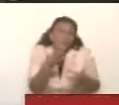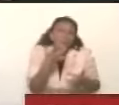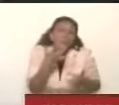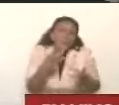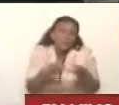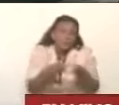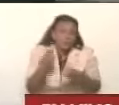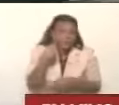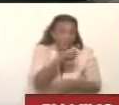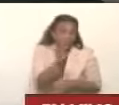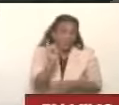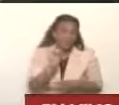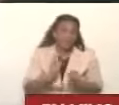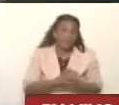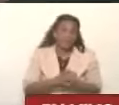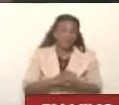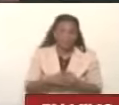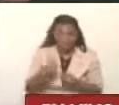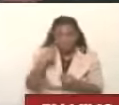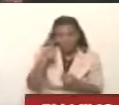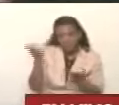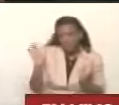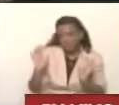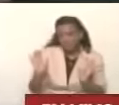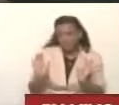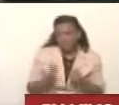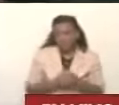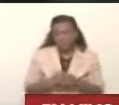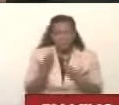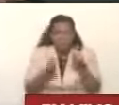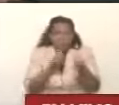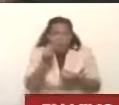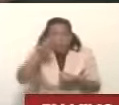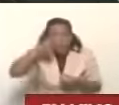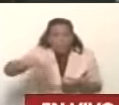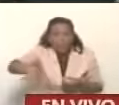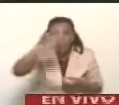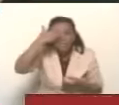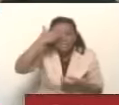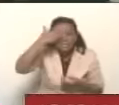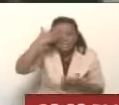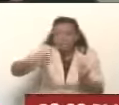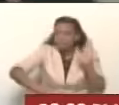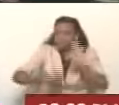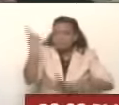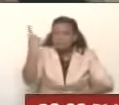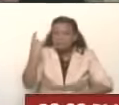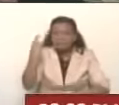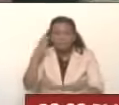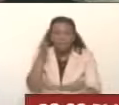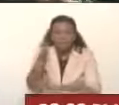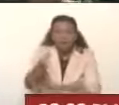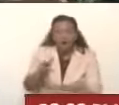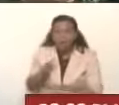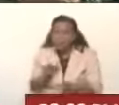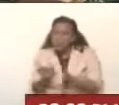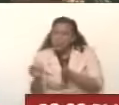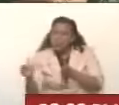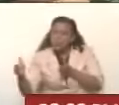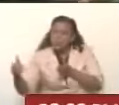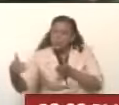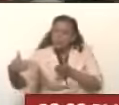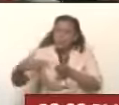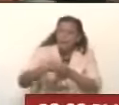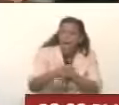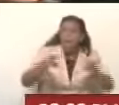Pero ustedes me ven, ¿verdad? Yo no sé cómo el pueblo. Ahí mismo yo, cuando voy dando una curva por aquí para entrar